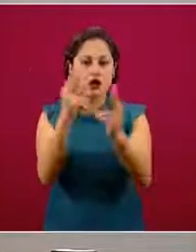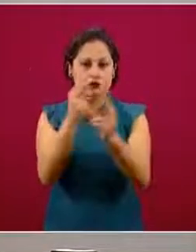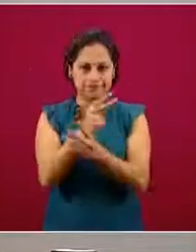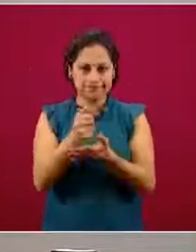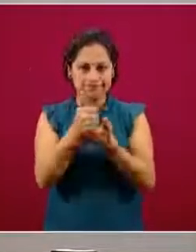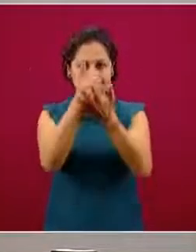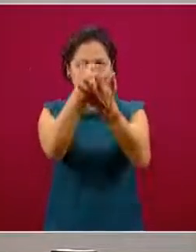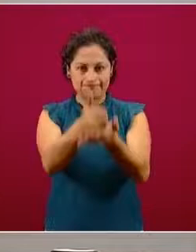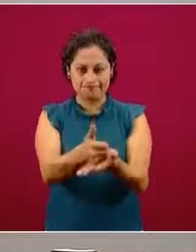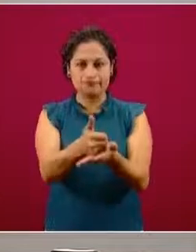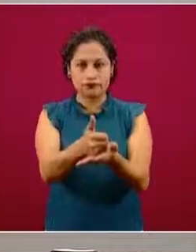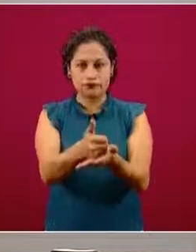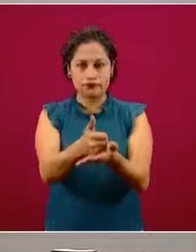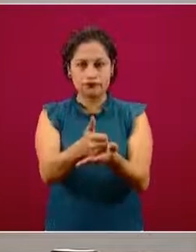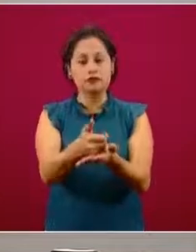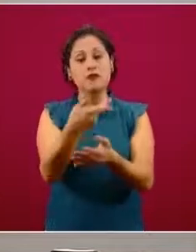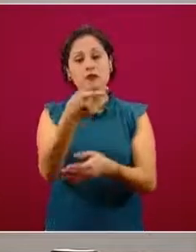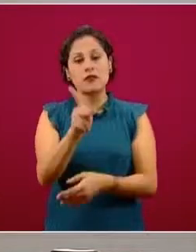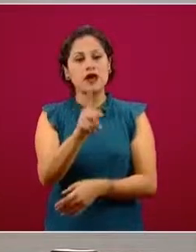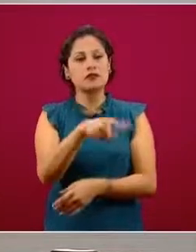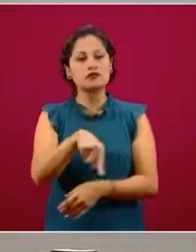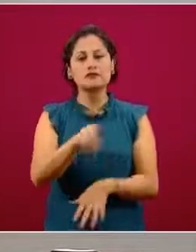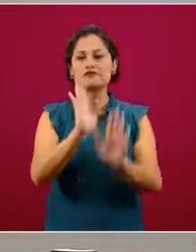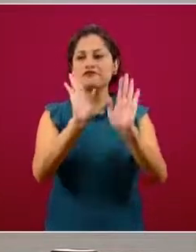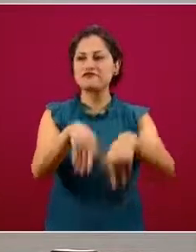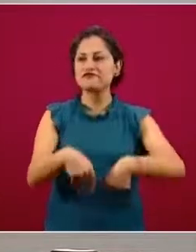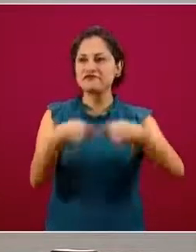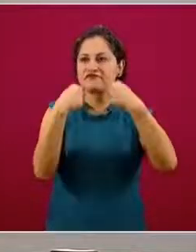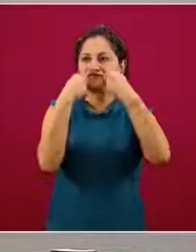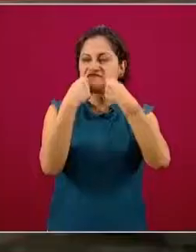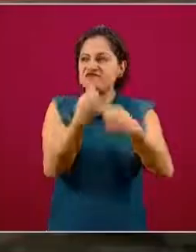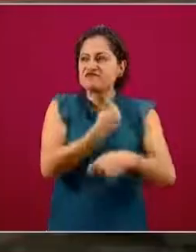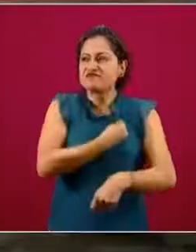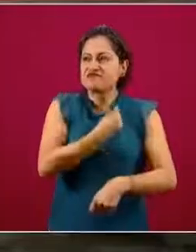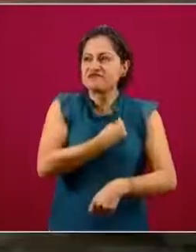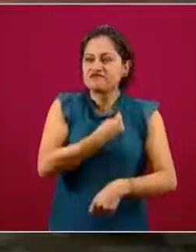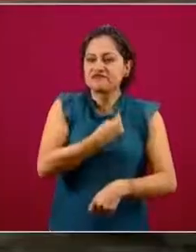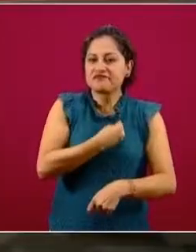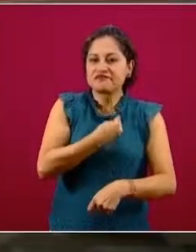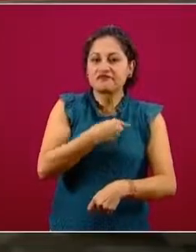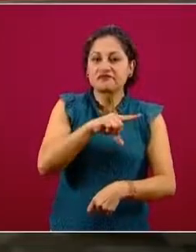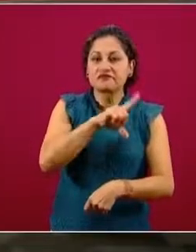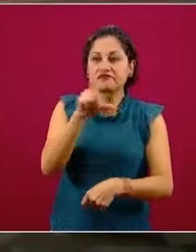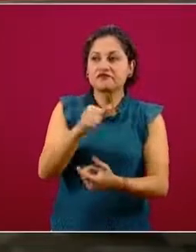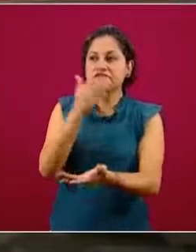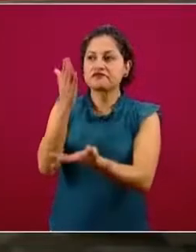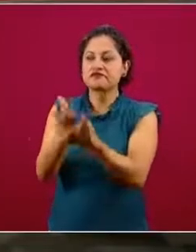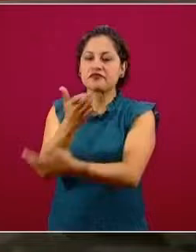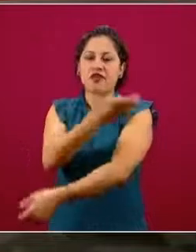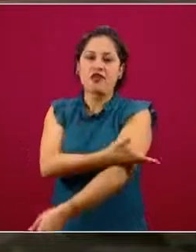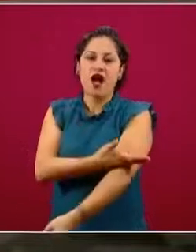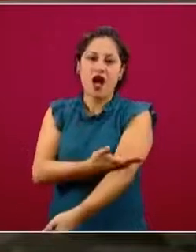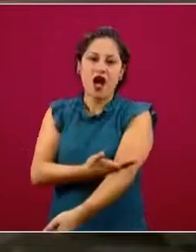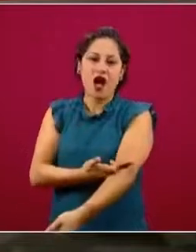que llegue demasiado tarde y tenga complicaciones difíciles de solventar. Gracias por su pregunta,